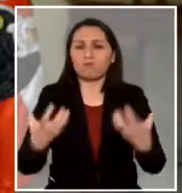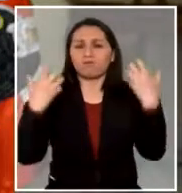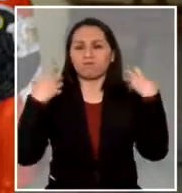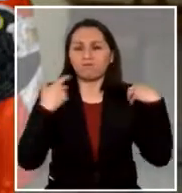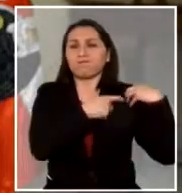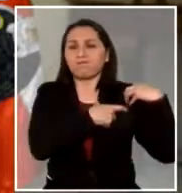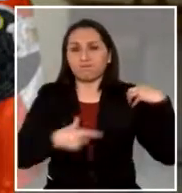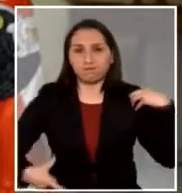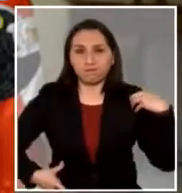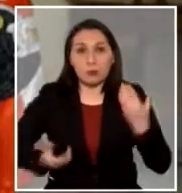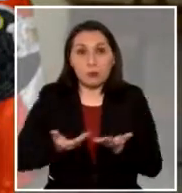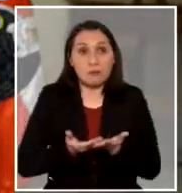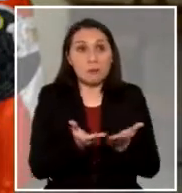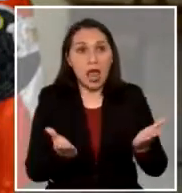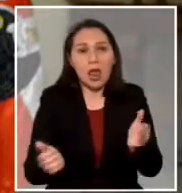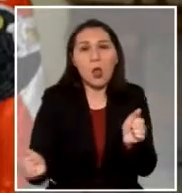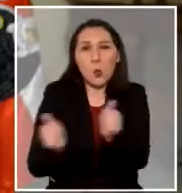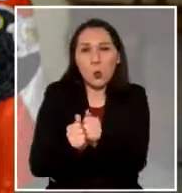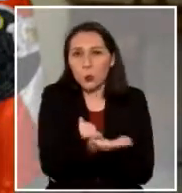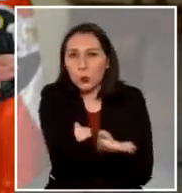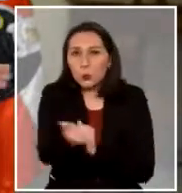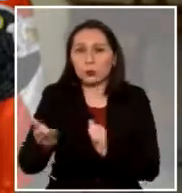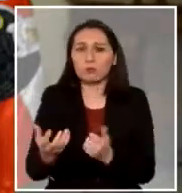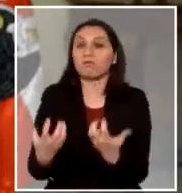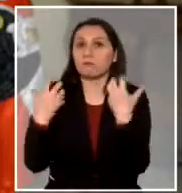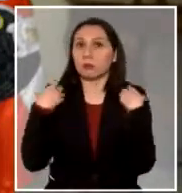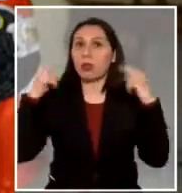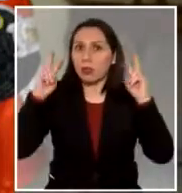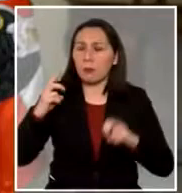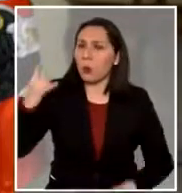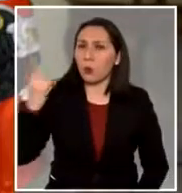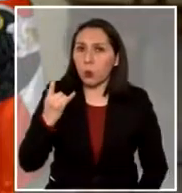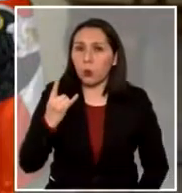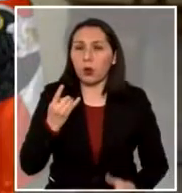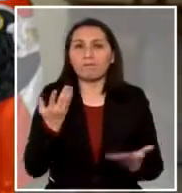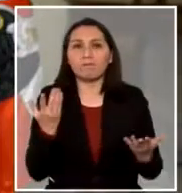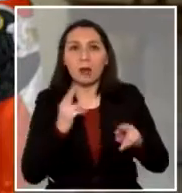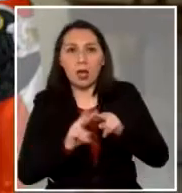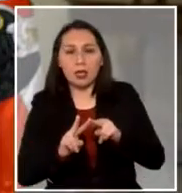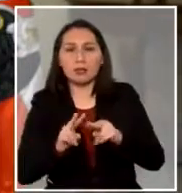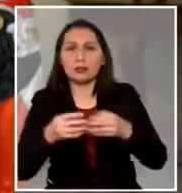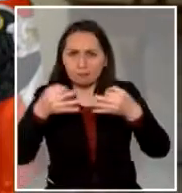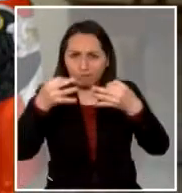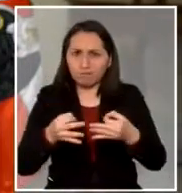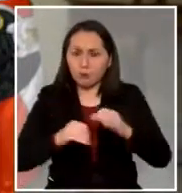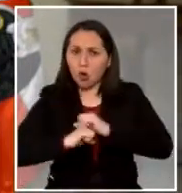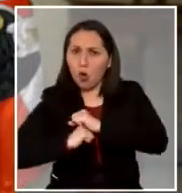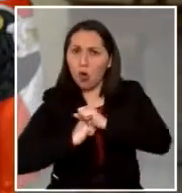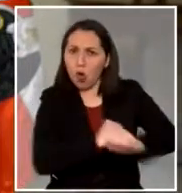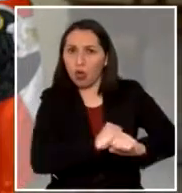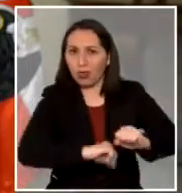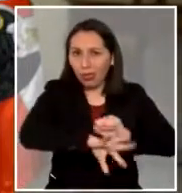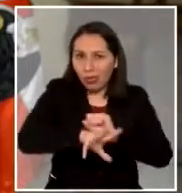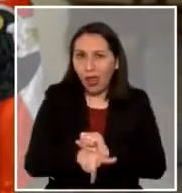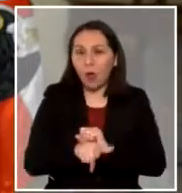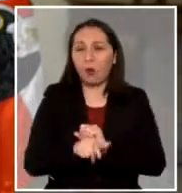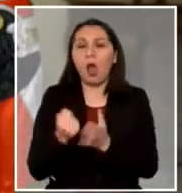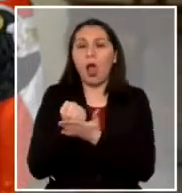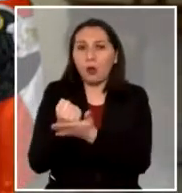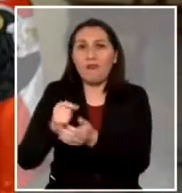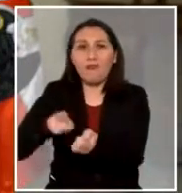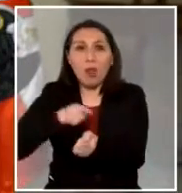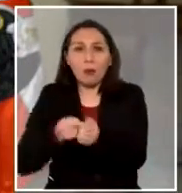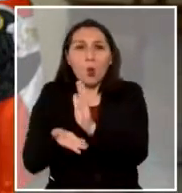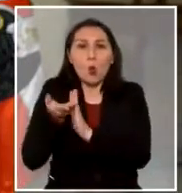para y con ustedes haciendo los cargos de los temas que son urgentes como enfrentar con firmeza a la delincuencia ayudando a las familias